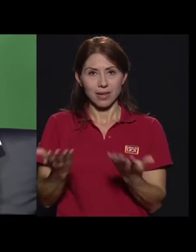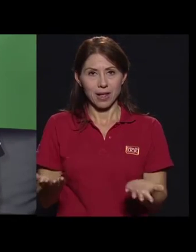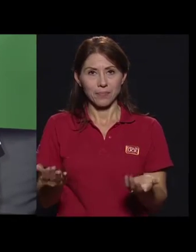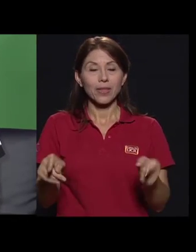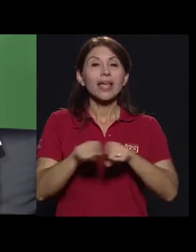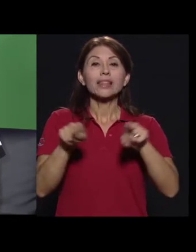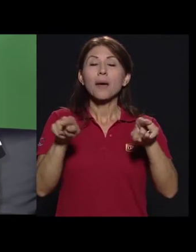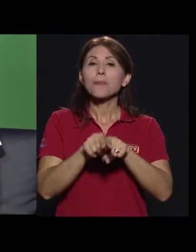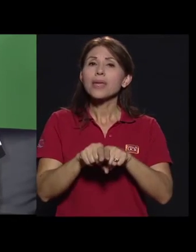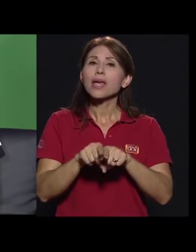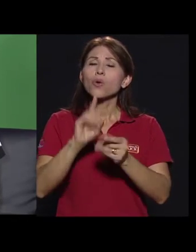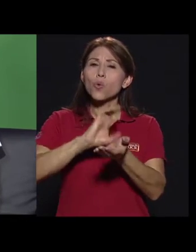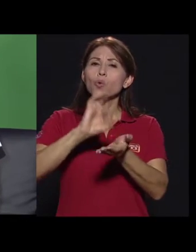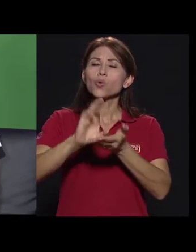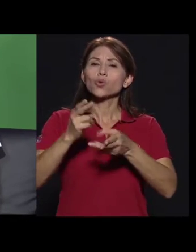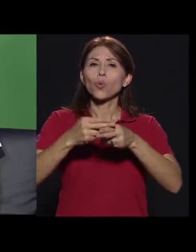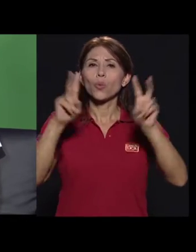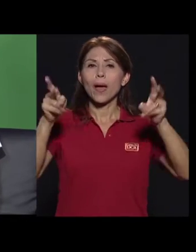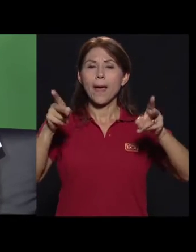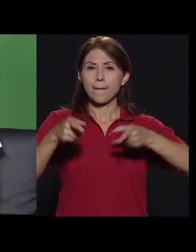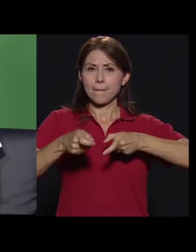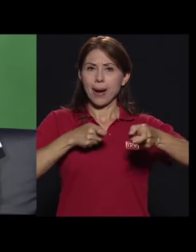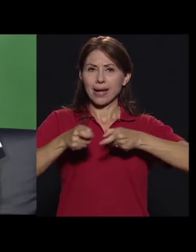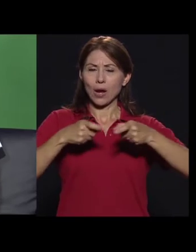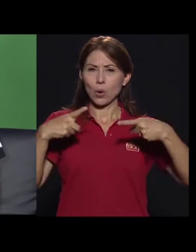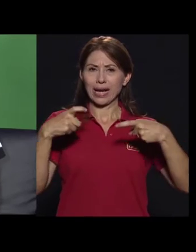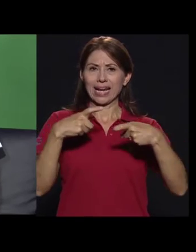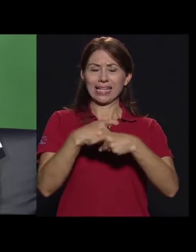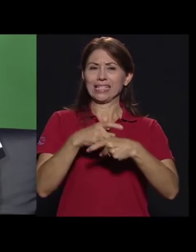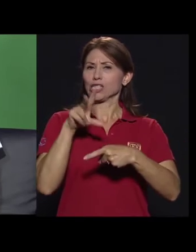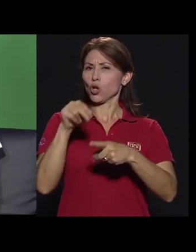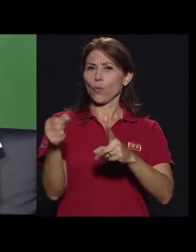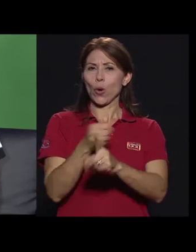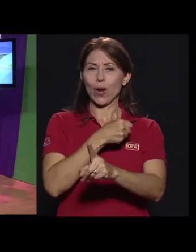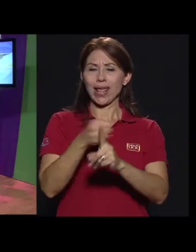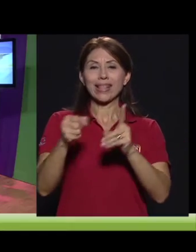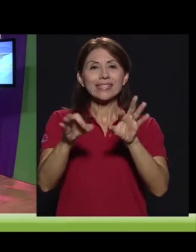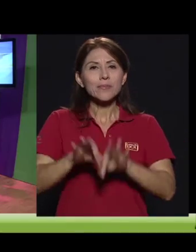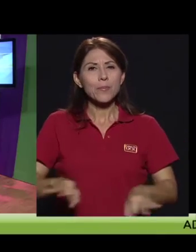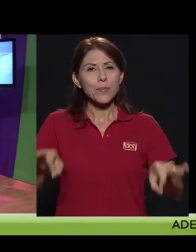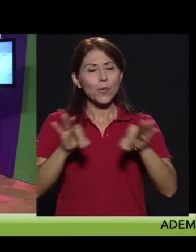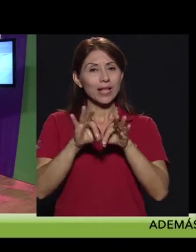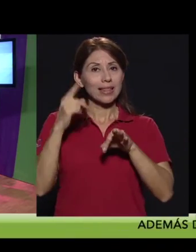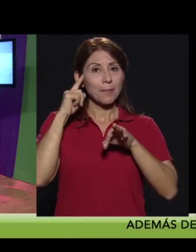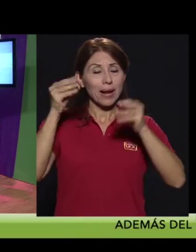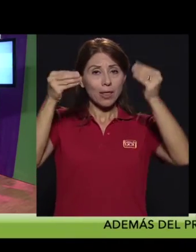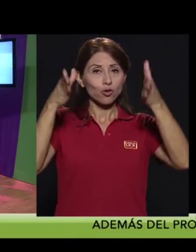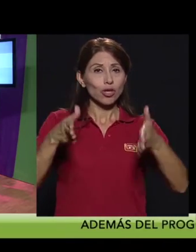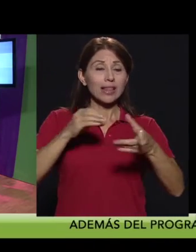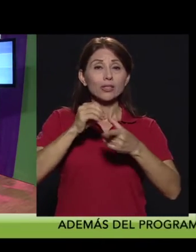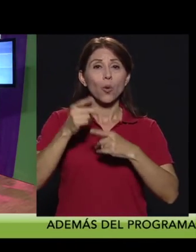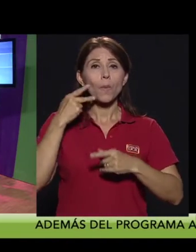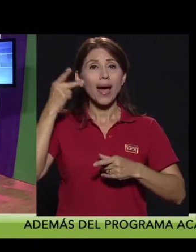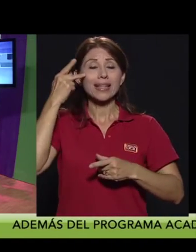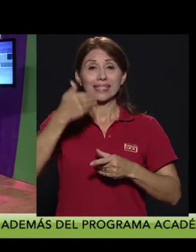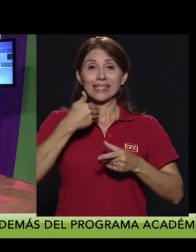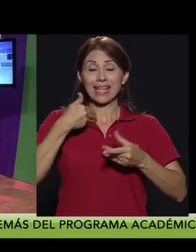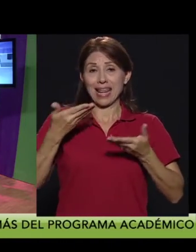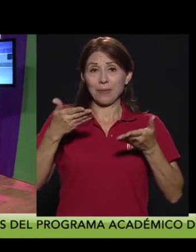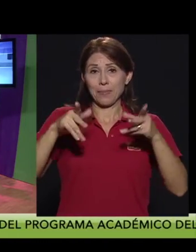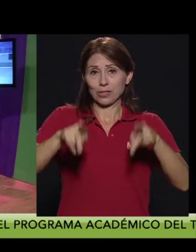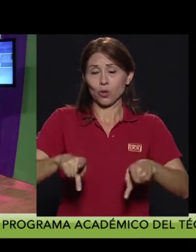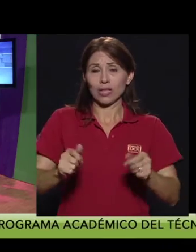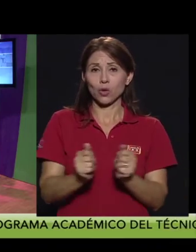manejo de crisis no violenta, también que es importante para los docentes y padres de familia que tienen personas con autismo, que por sus